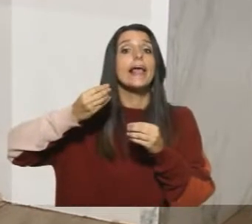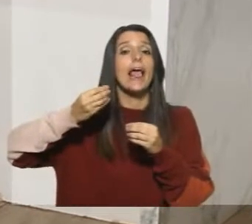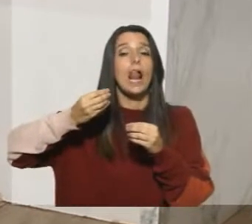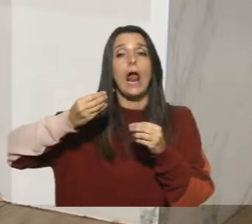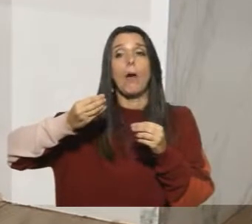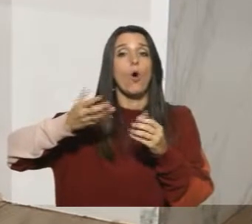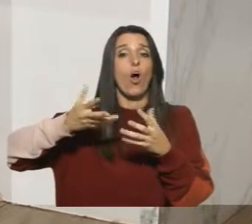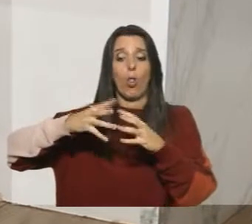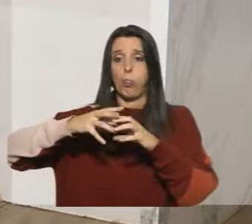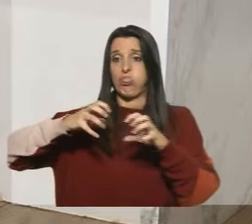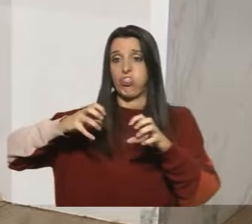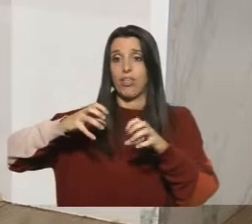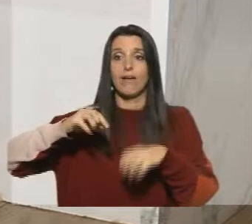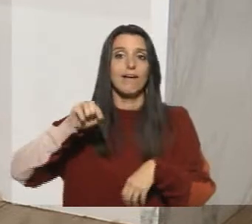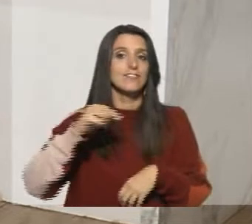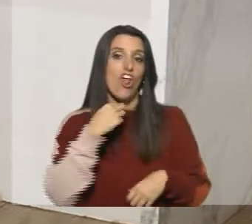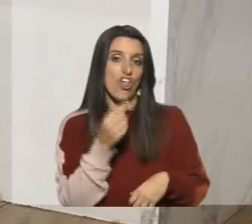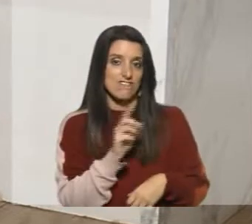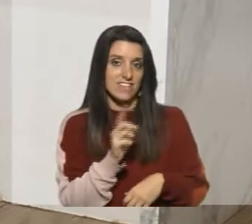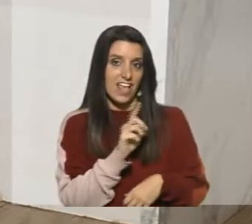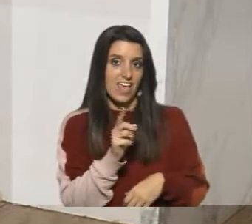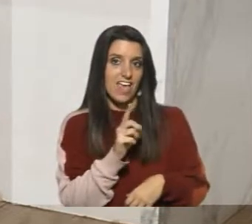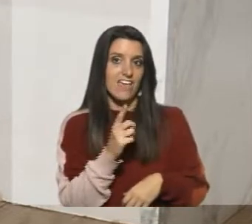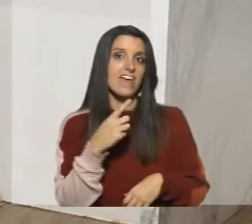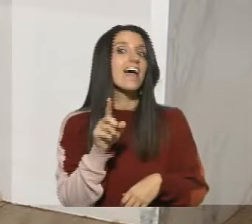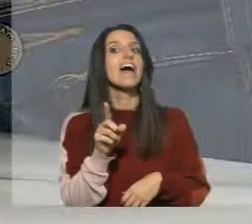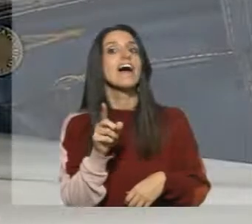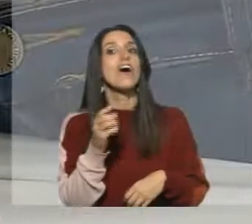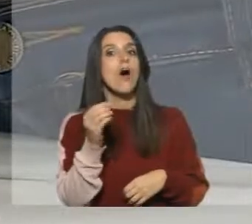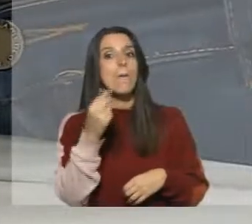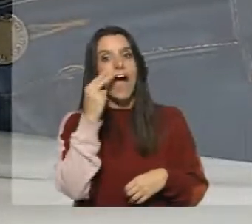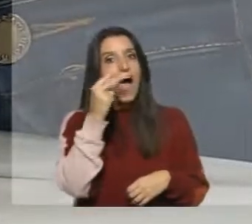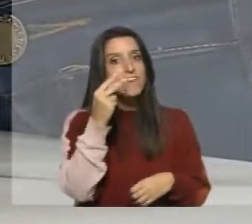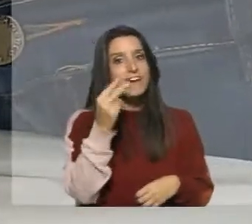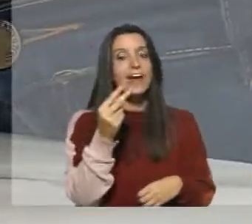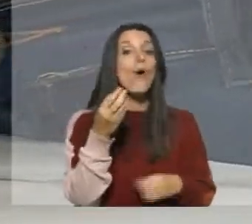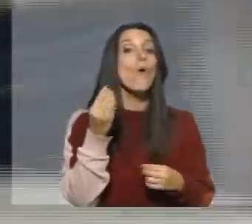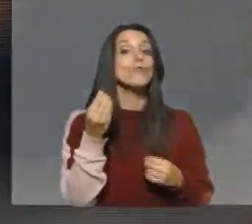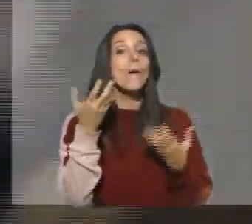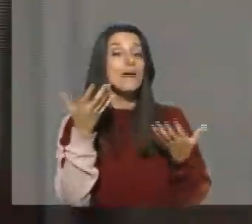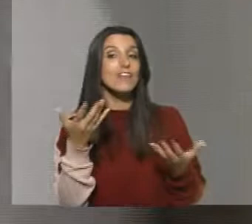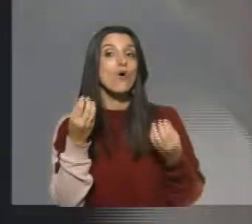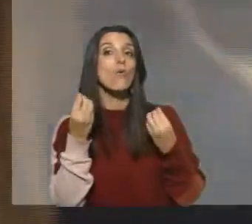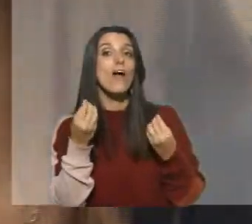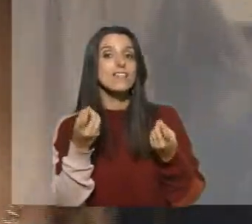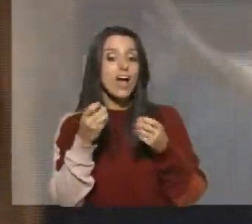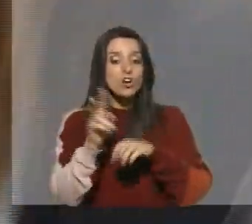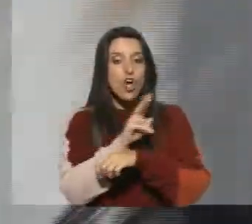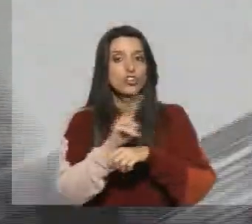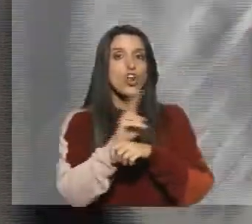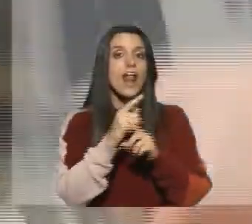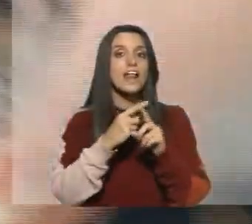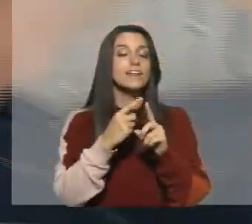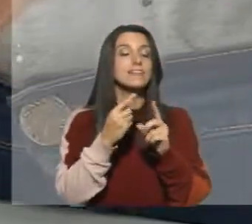está atenta, por favor, claro, no quiero arruinar la preparación, no me muero. Te vamos a ir echando el ojo. Que para eso lo que tenés que hacer ir controlando la